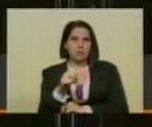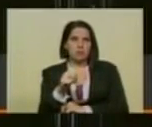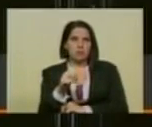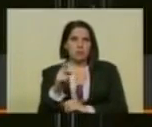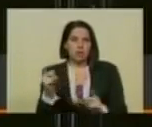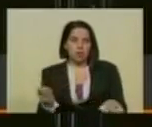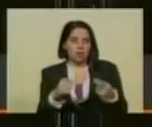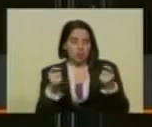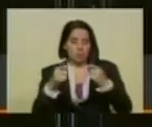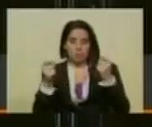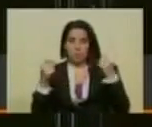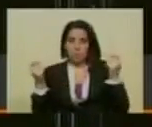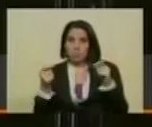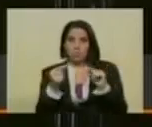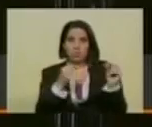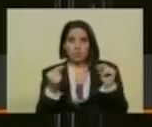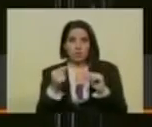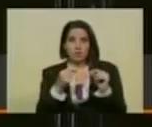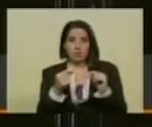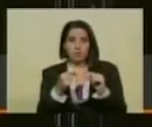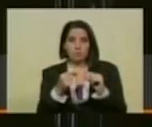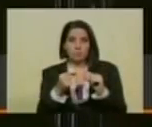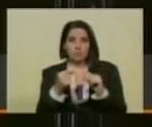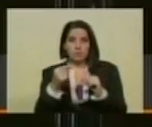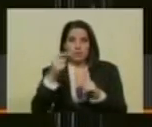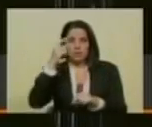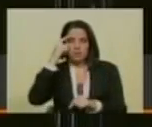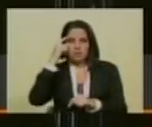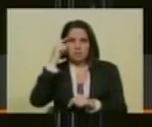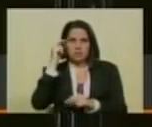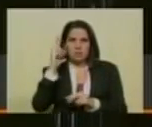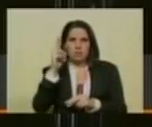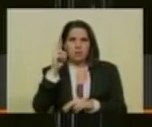promovió el diálogo. Saben ustedes, en República Dominicana,